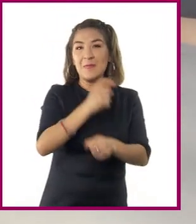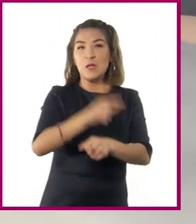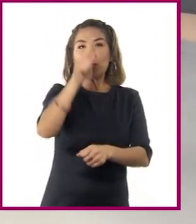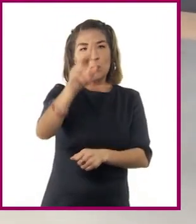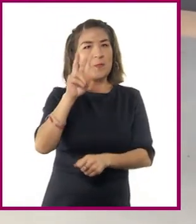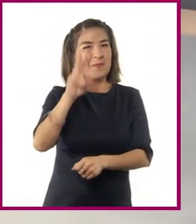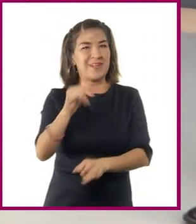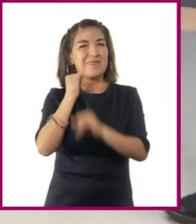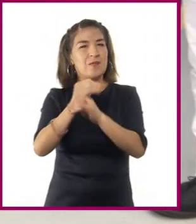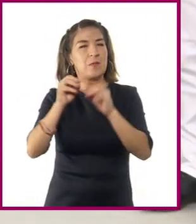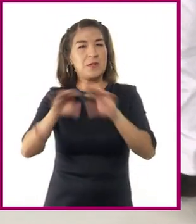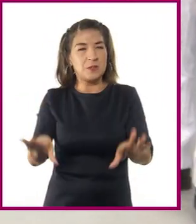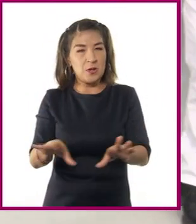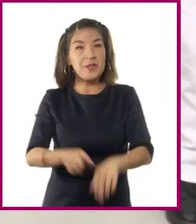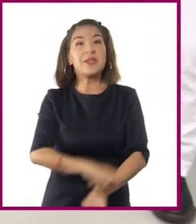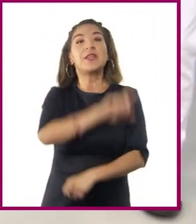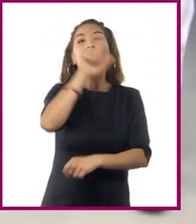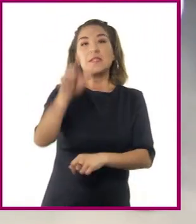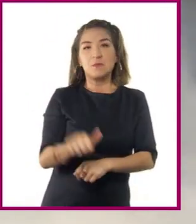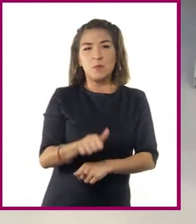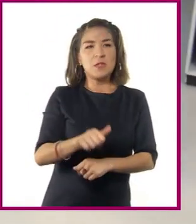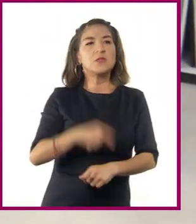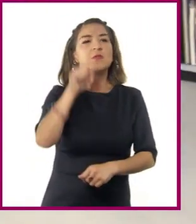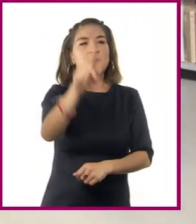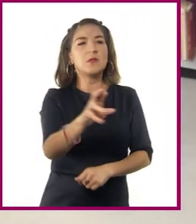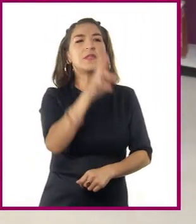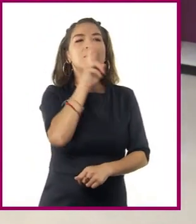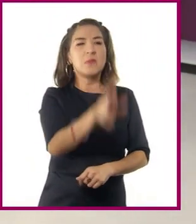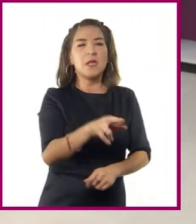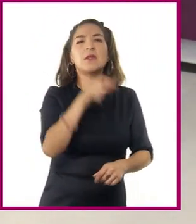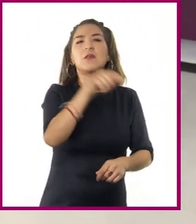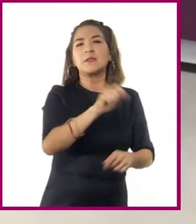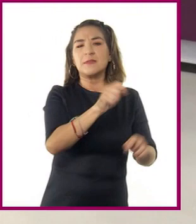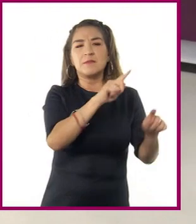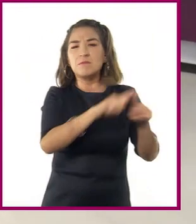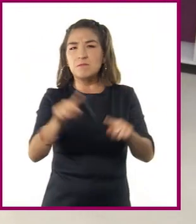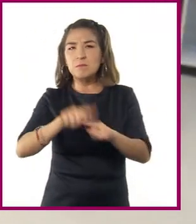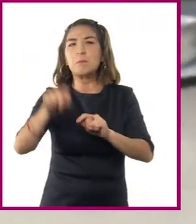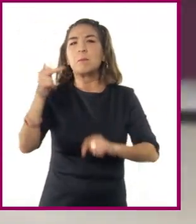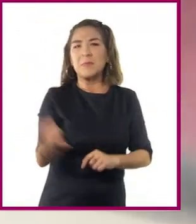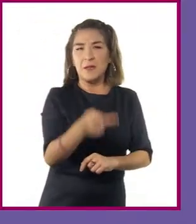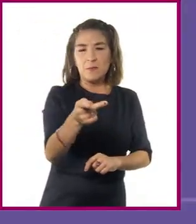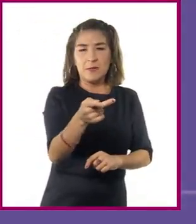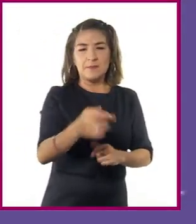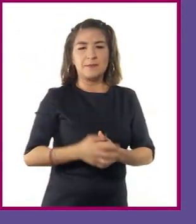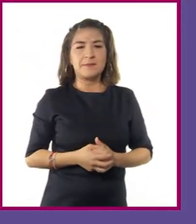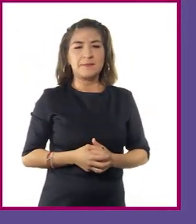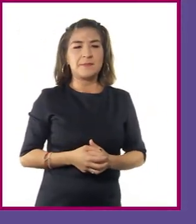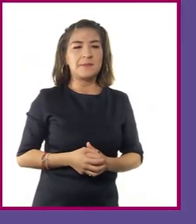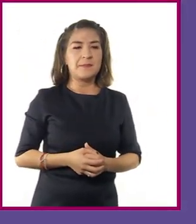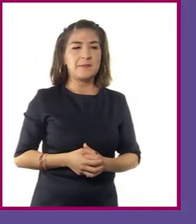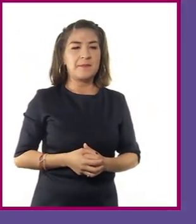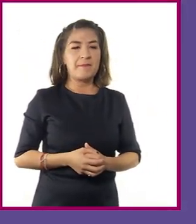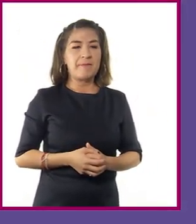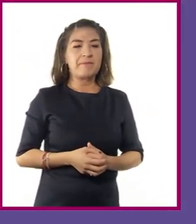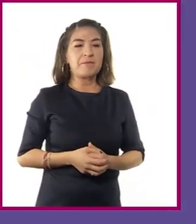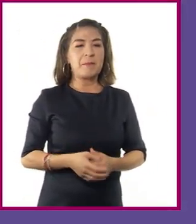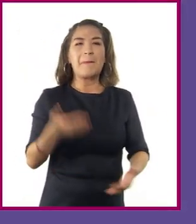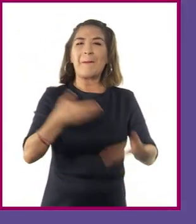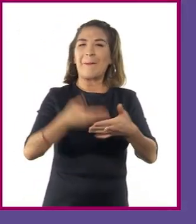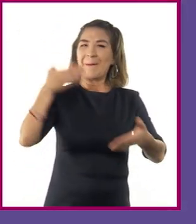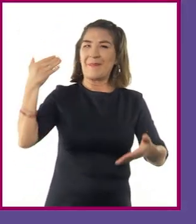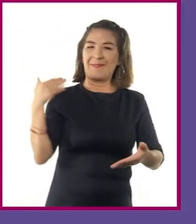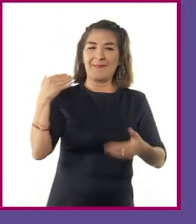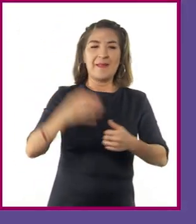siguiente información y posteriormente responderán cada una de las preguntas. En enero de